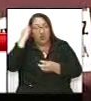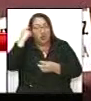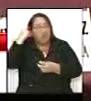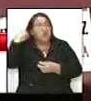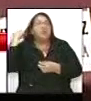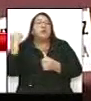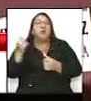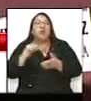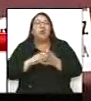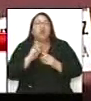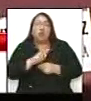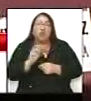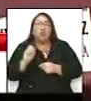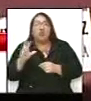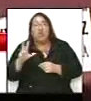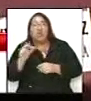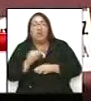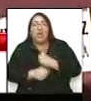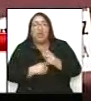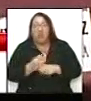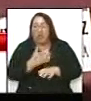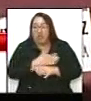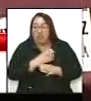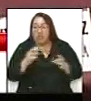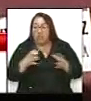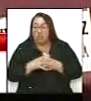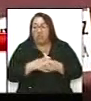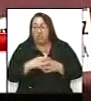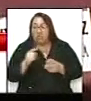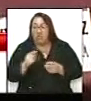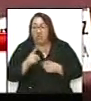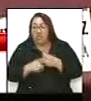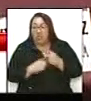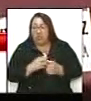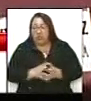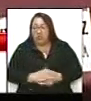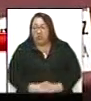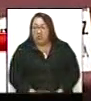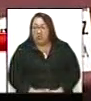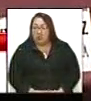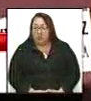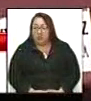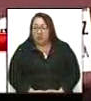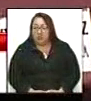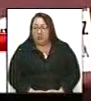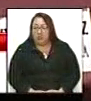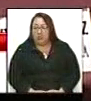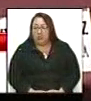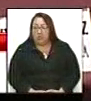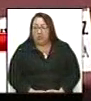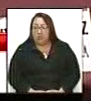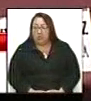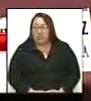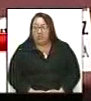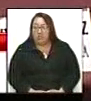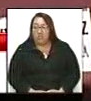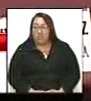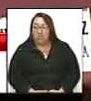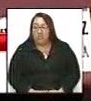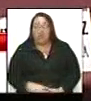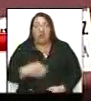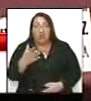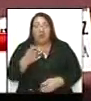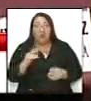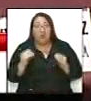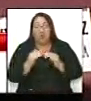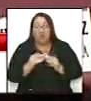existan con al menos 2 o 3 años de anticipación y que la militancia sea un año. Es decir, los requisitos no necesariamente tienen que ser